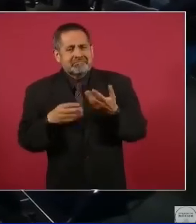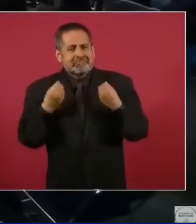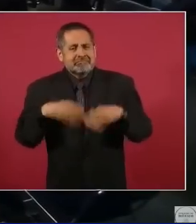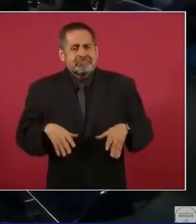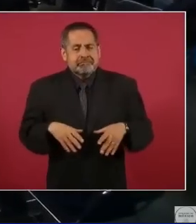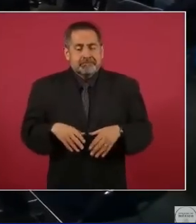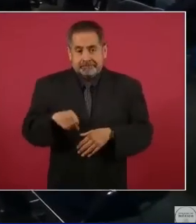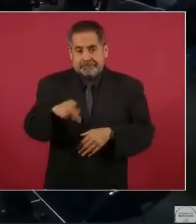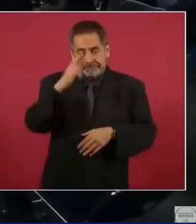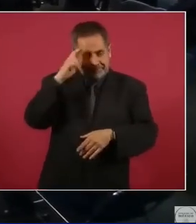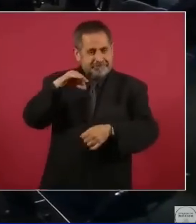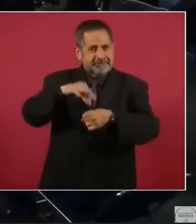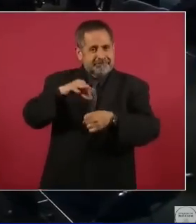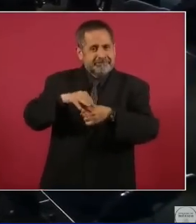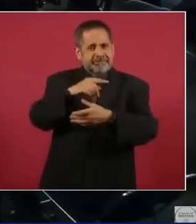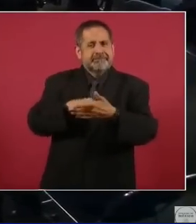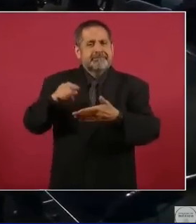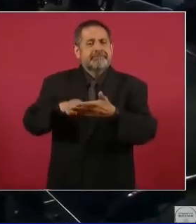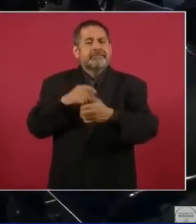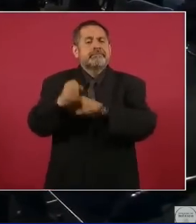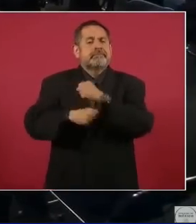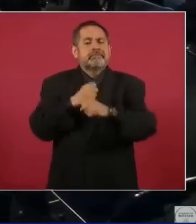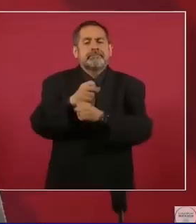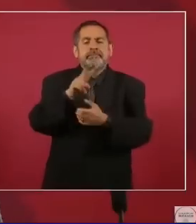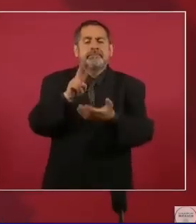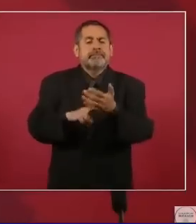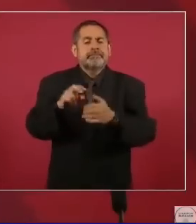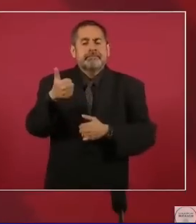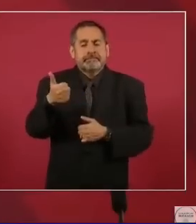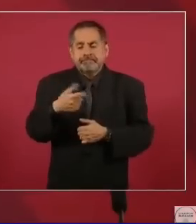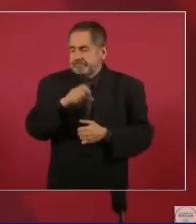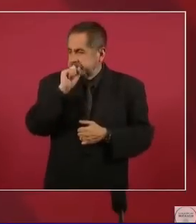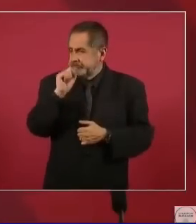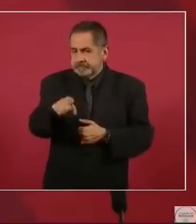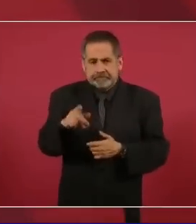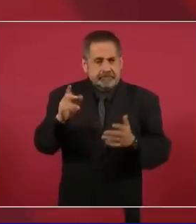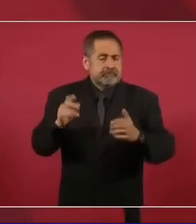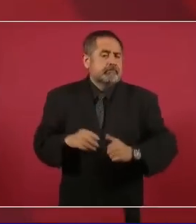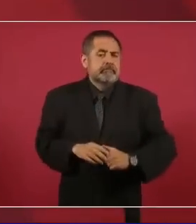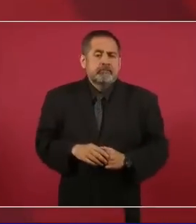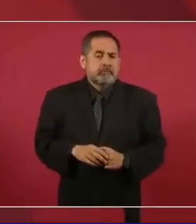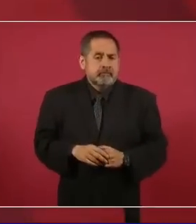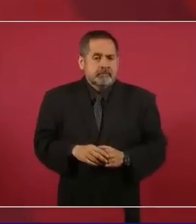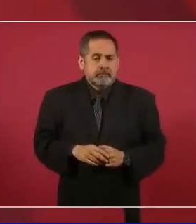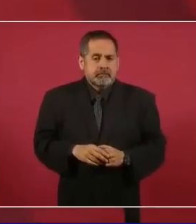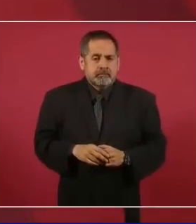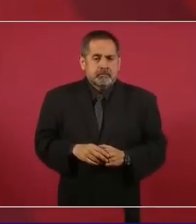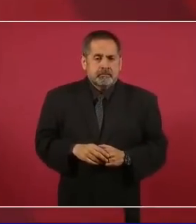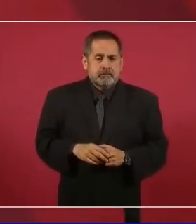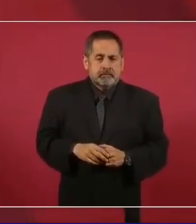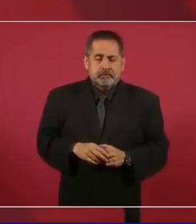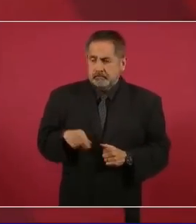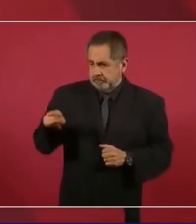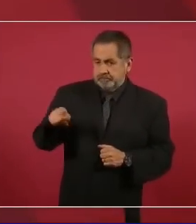la elección del 2006 y lo mismo, en pago,